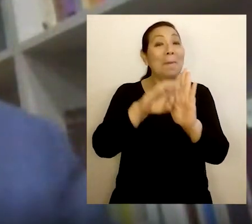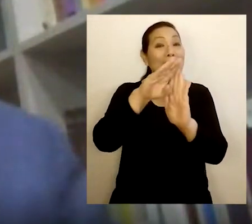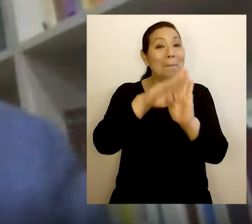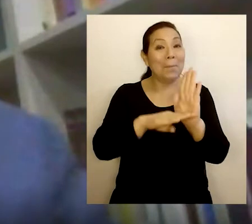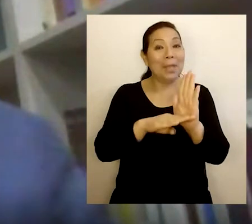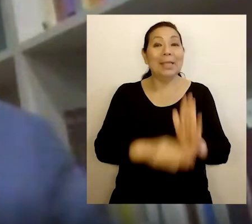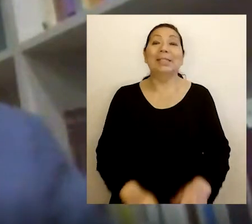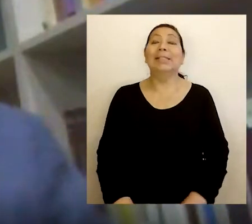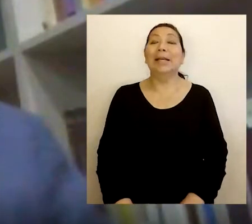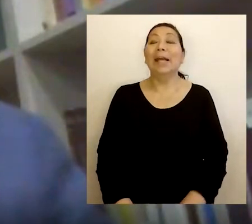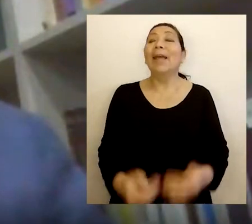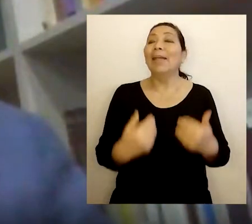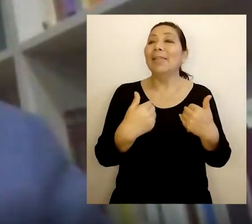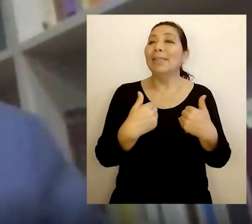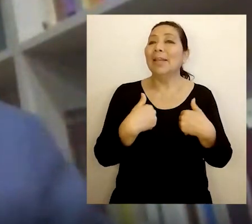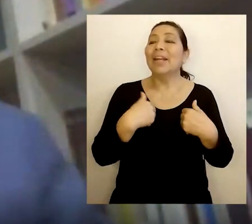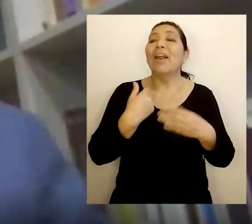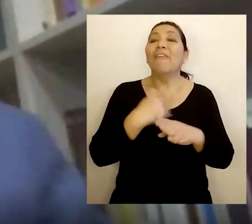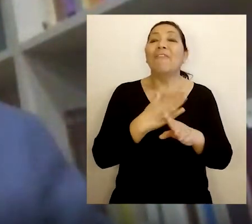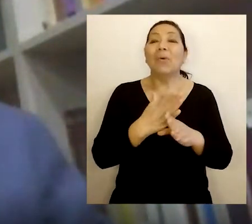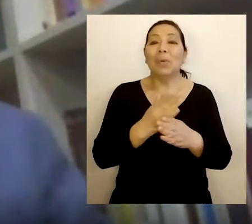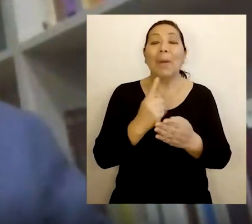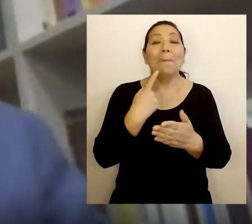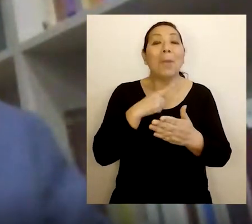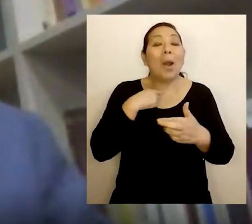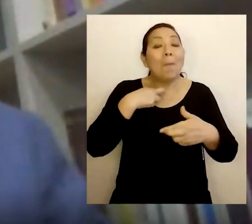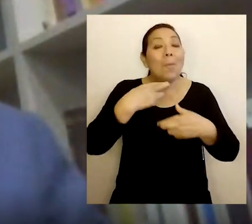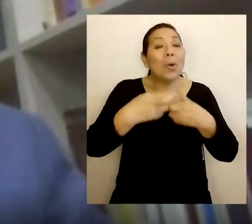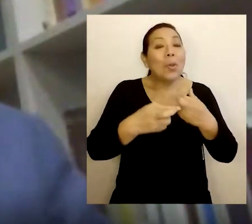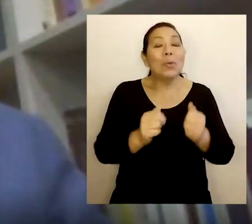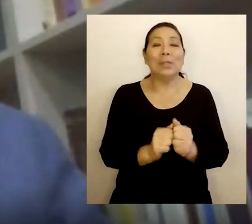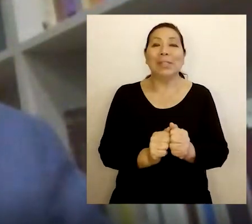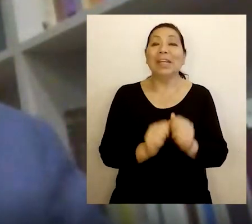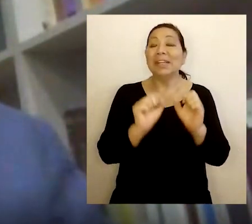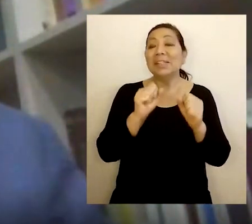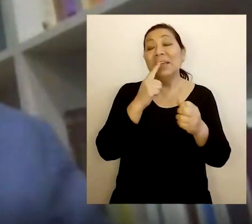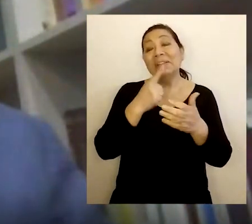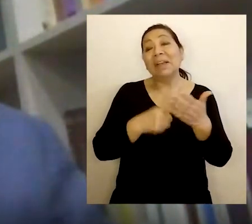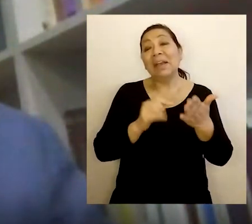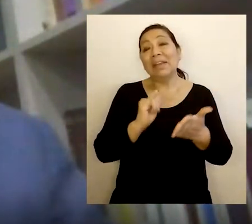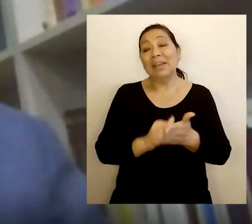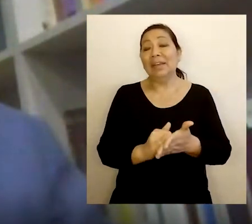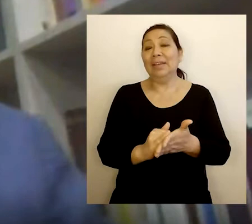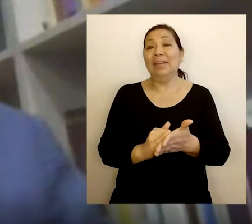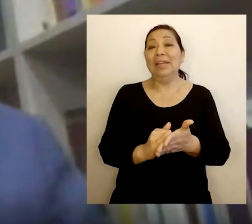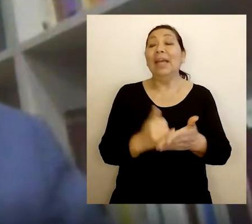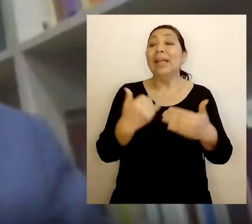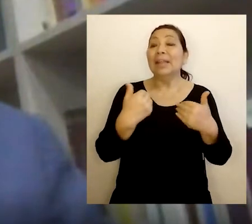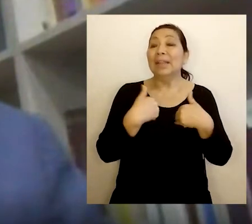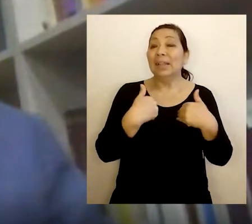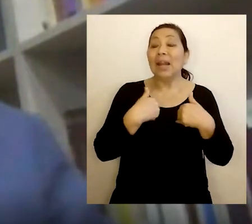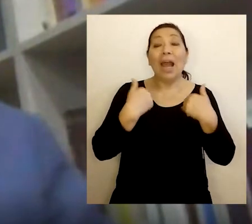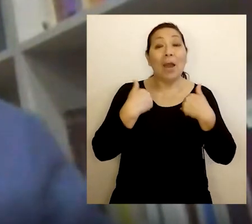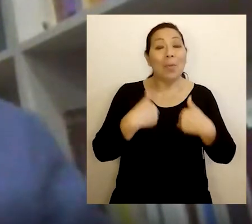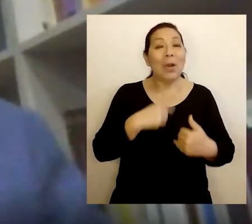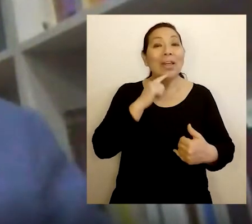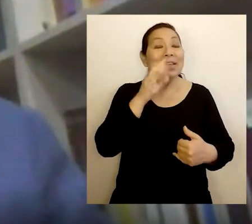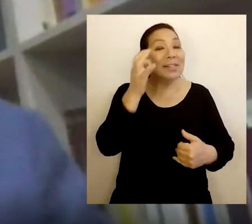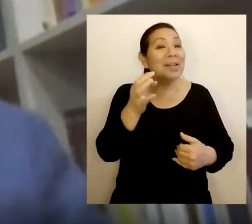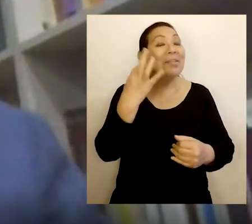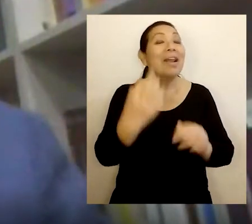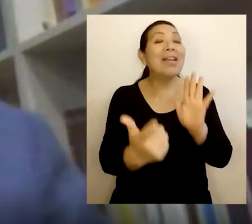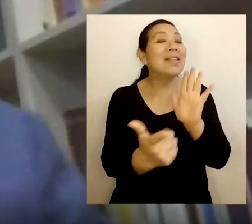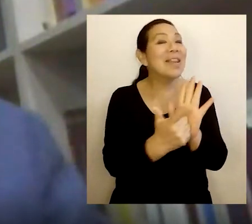el juez ordinario, tienen la facultad para pronunciarse si es que la participación del abogado es o no es